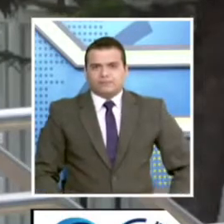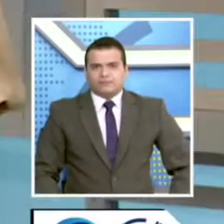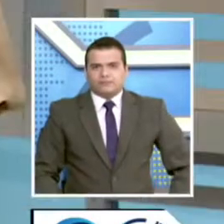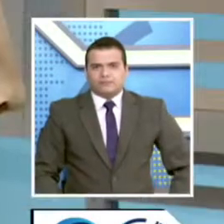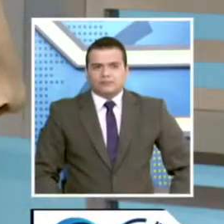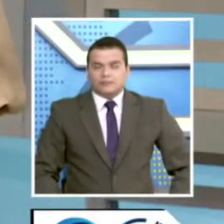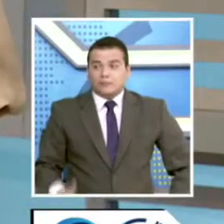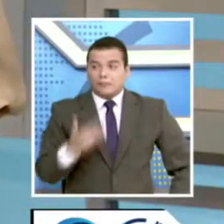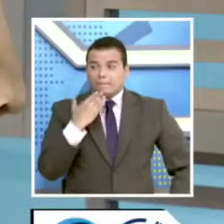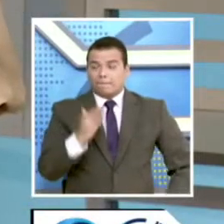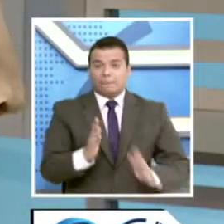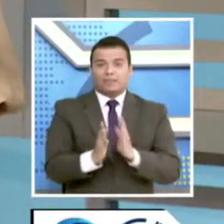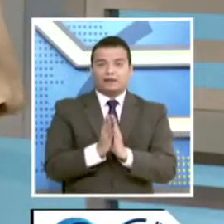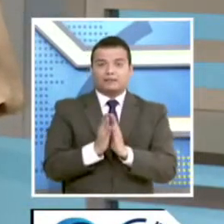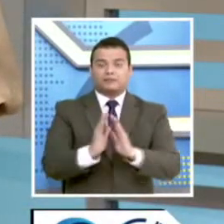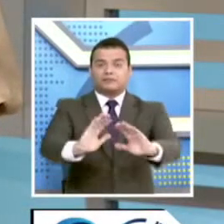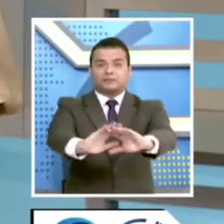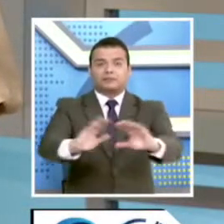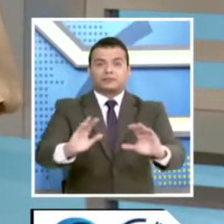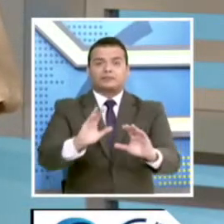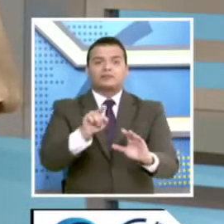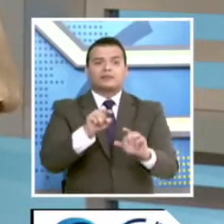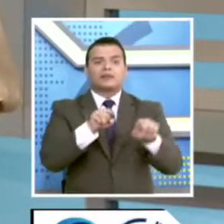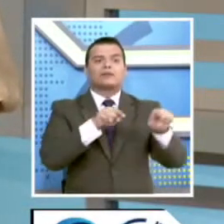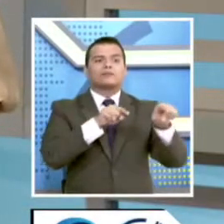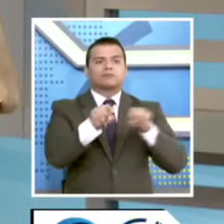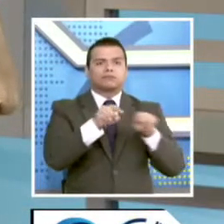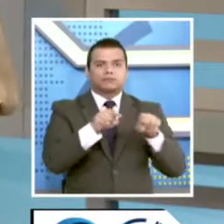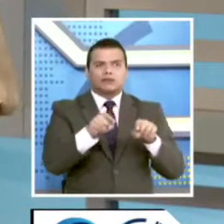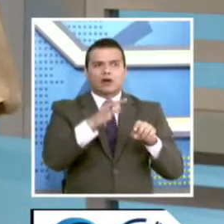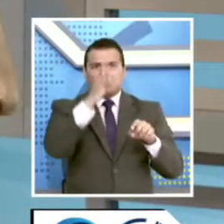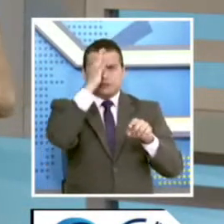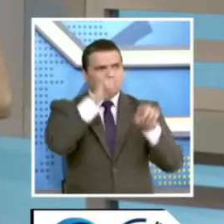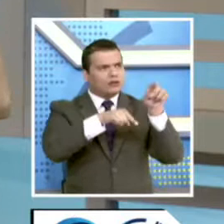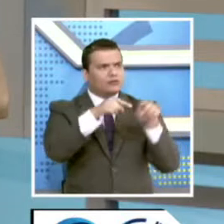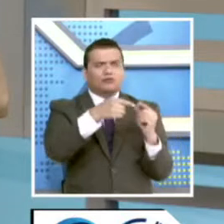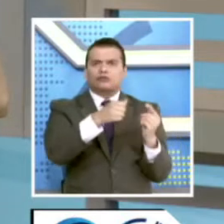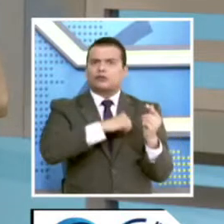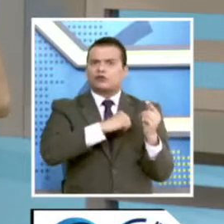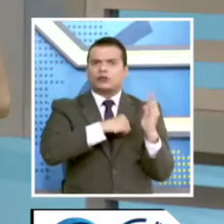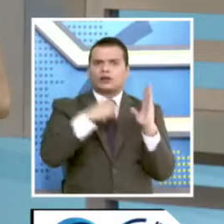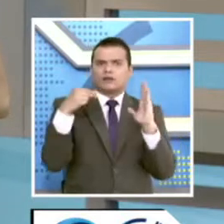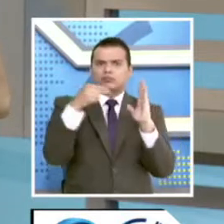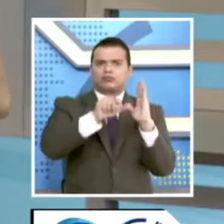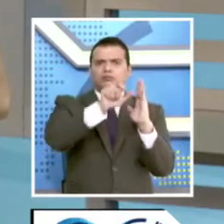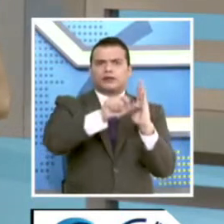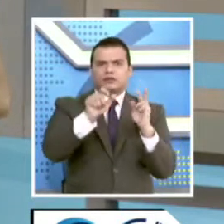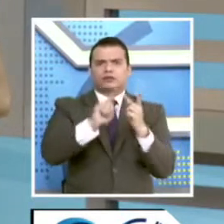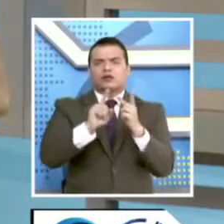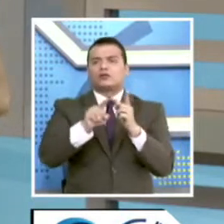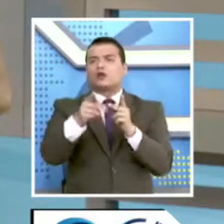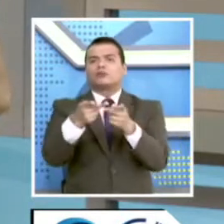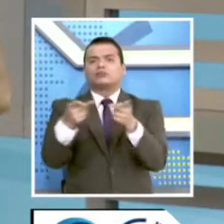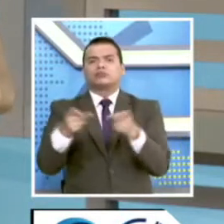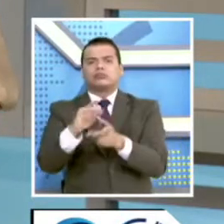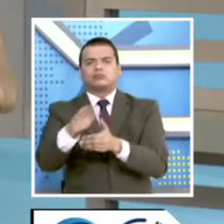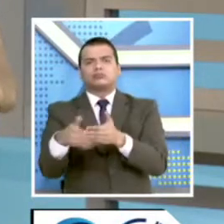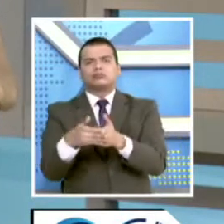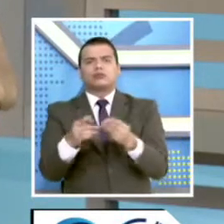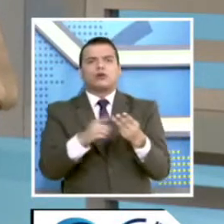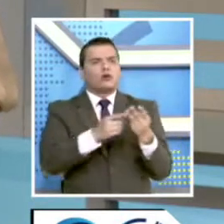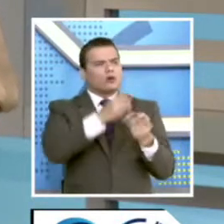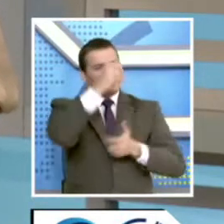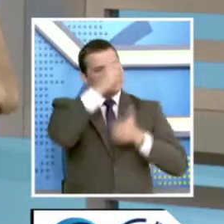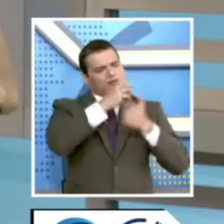partes. Gracias, Carlos. Mientras tanto, historias clínicas incompletas, diagnósticos cerrados y ausencia de resultados de